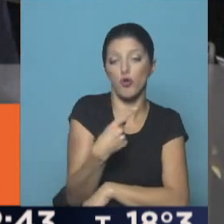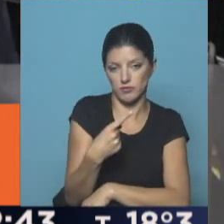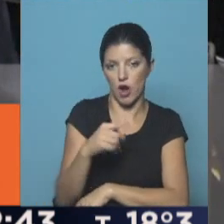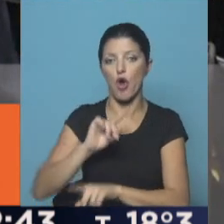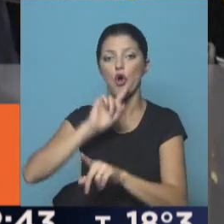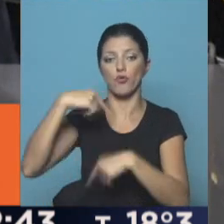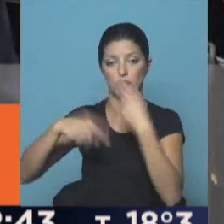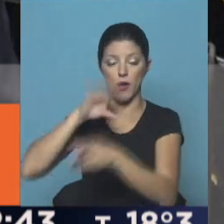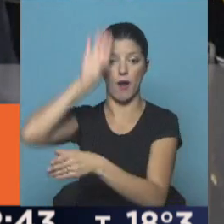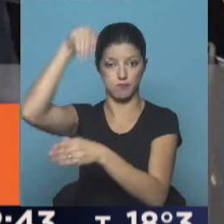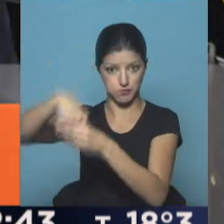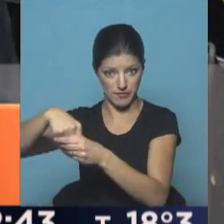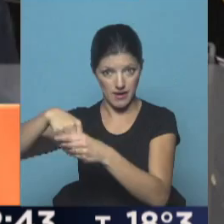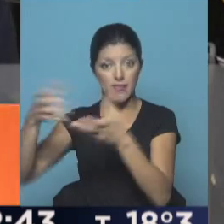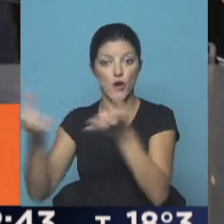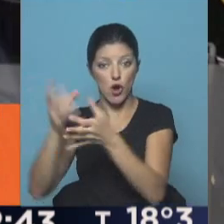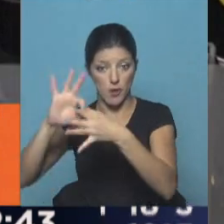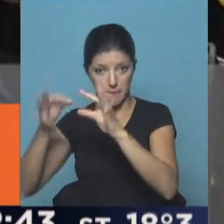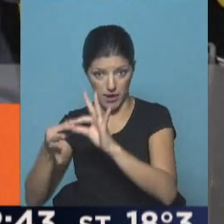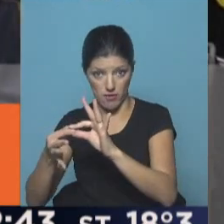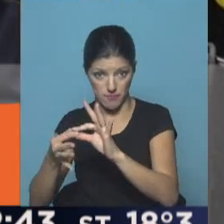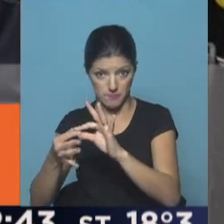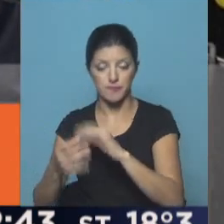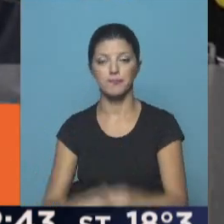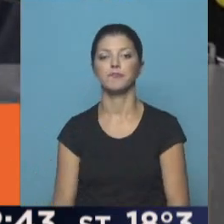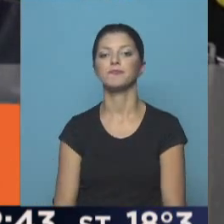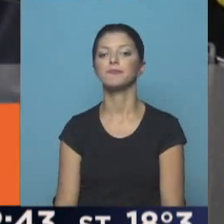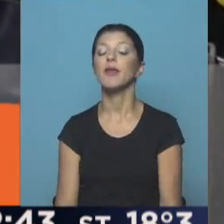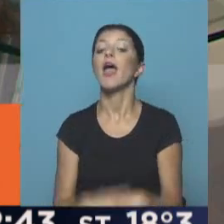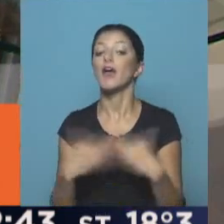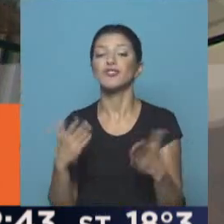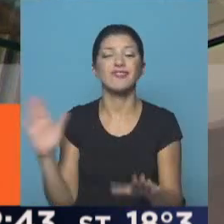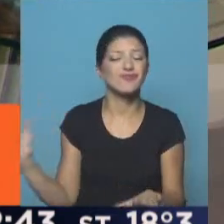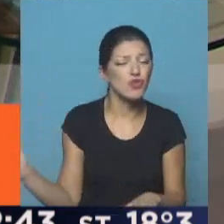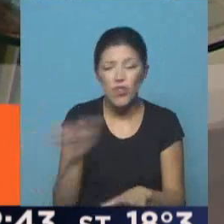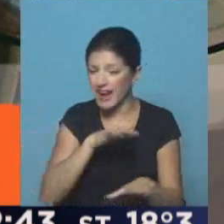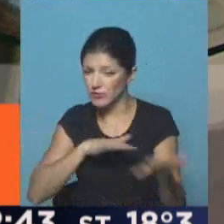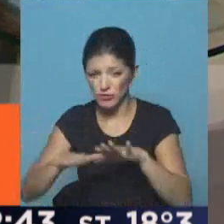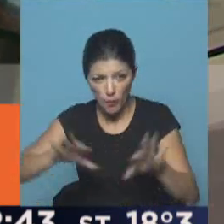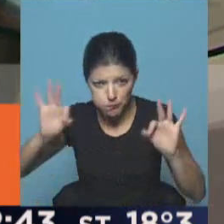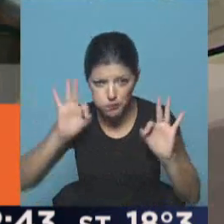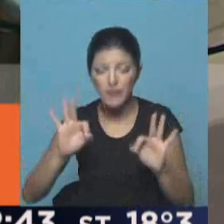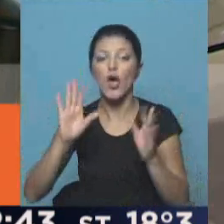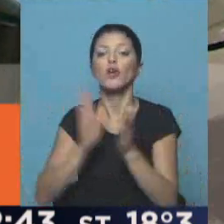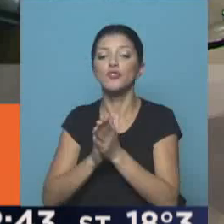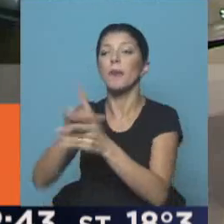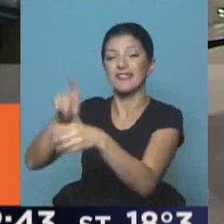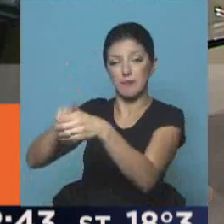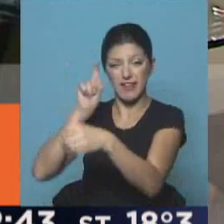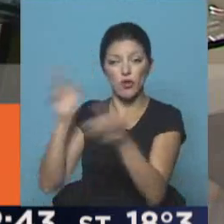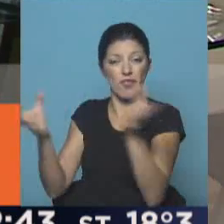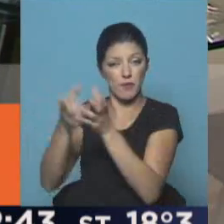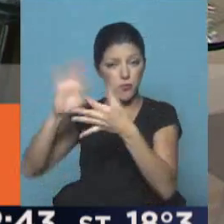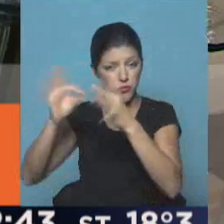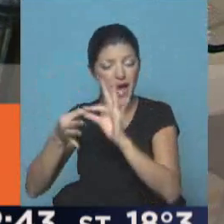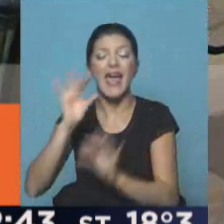Unión Europea, aunque es May quien capitaliza el voto del UKIP. Por lo tanto, toda la situación en torno al Brexit es realmente muy compleja y tiene